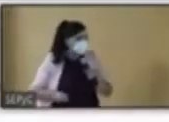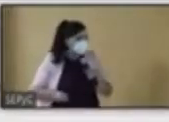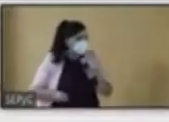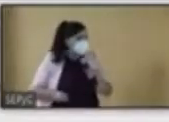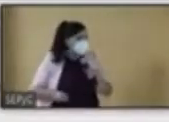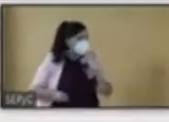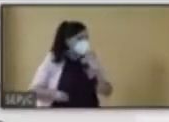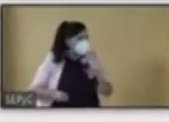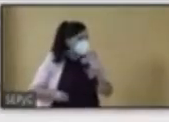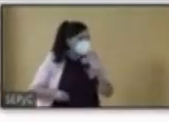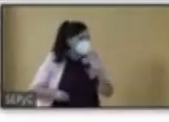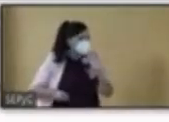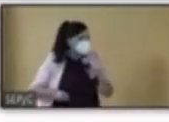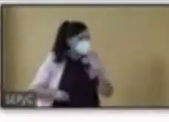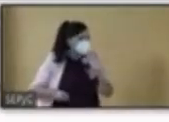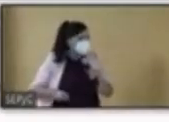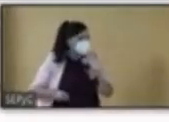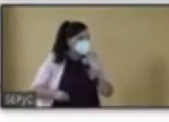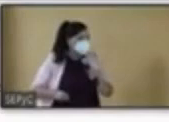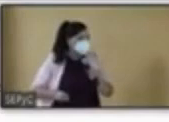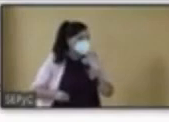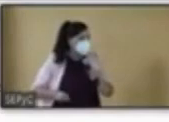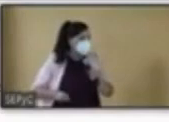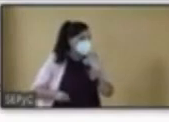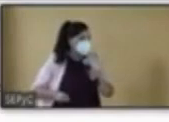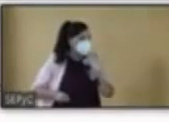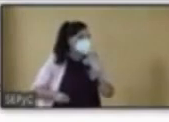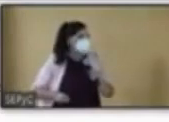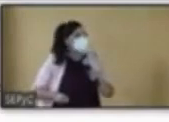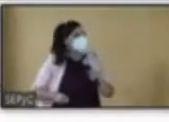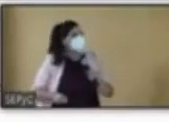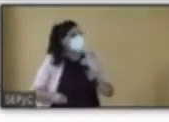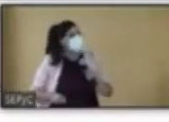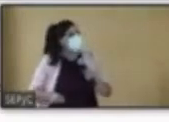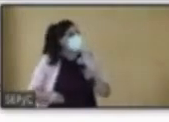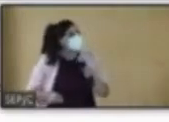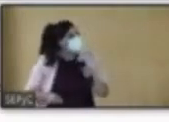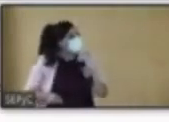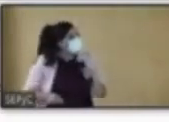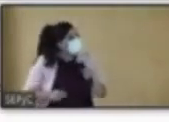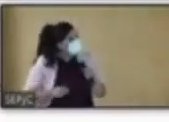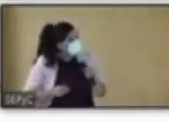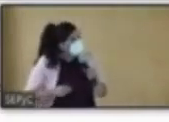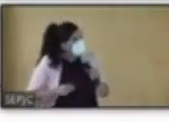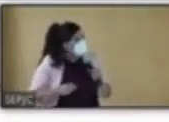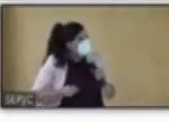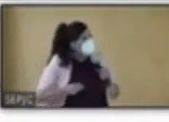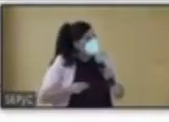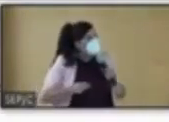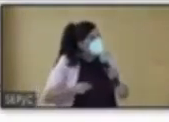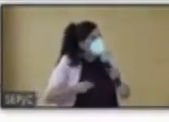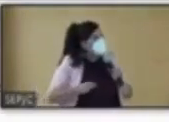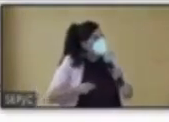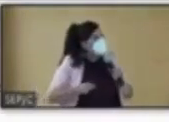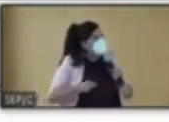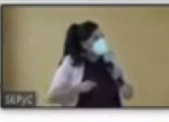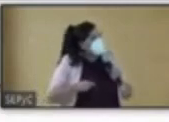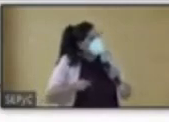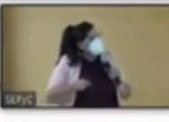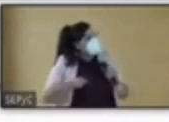ya al último de los rubros para el caso de la declaración de intereses, denominado